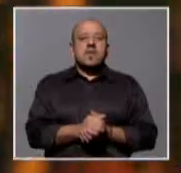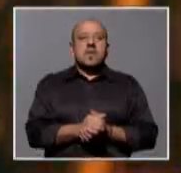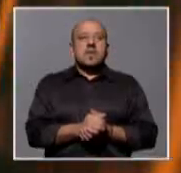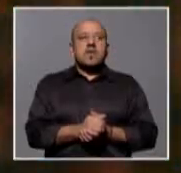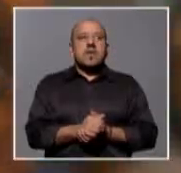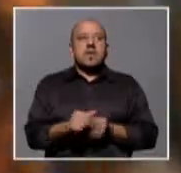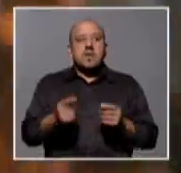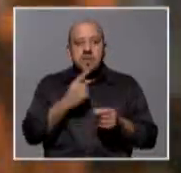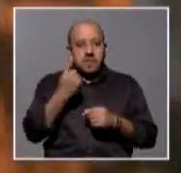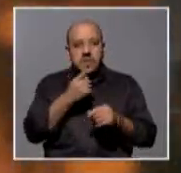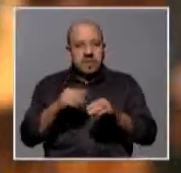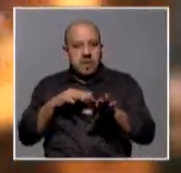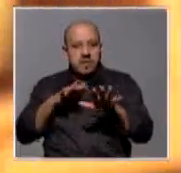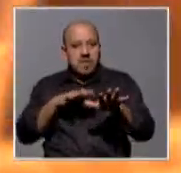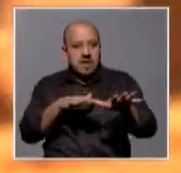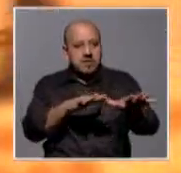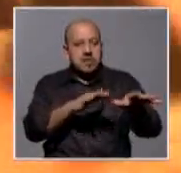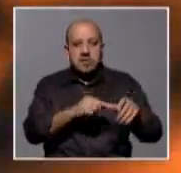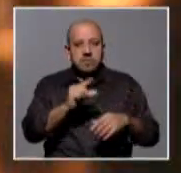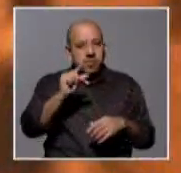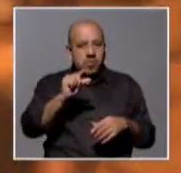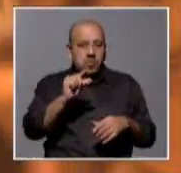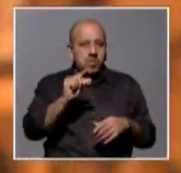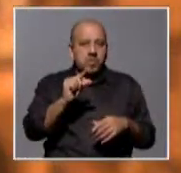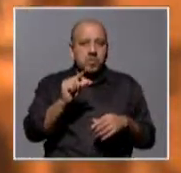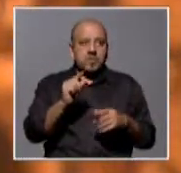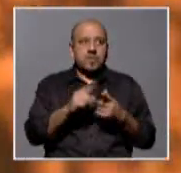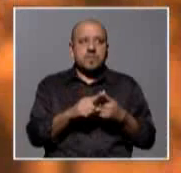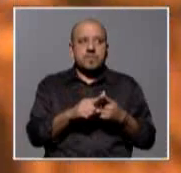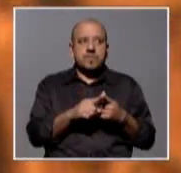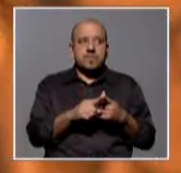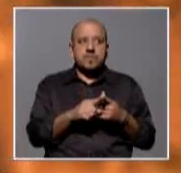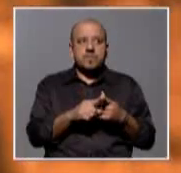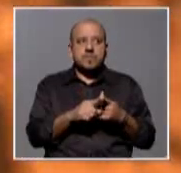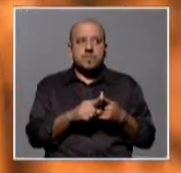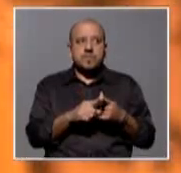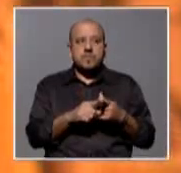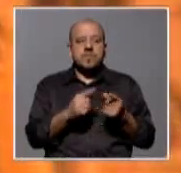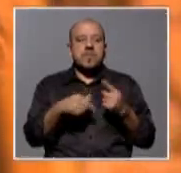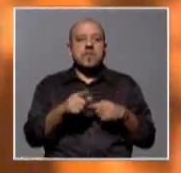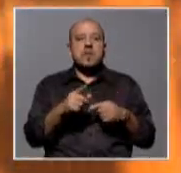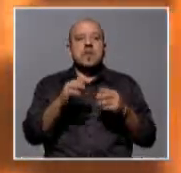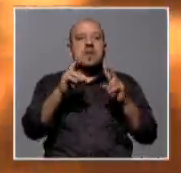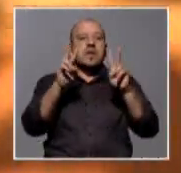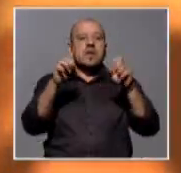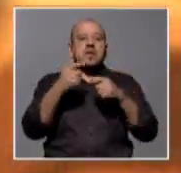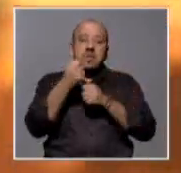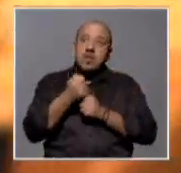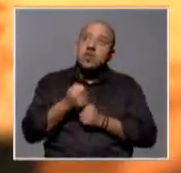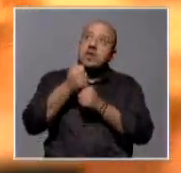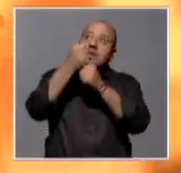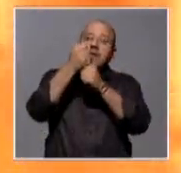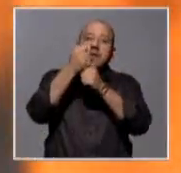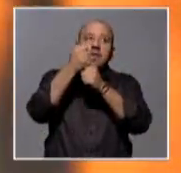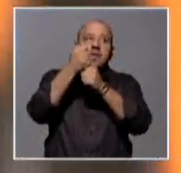Las primeras marchas fueron de poca gente, eran lo fuerte en las marchas eran los carteles con las